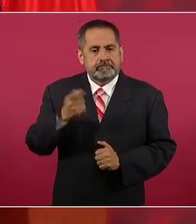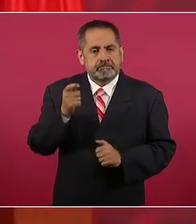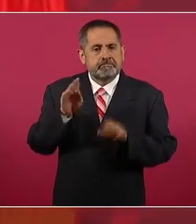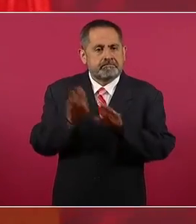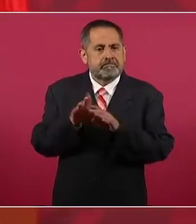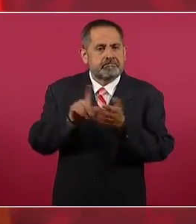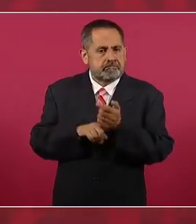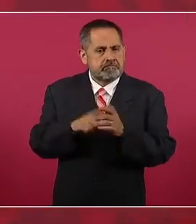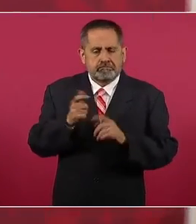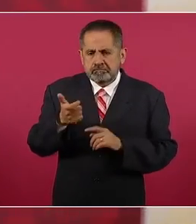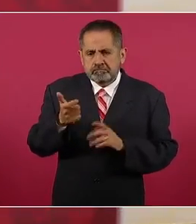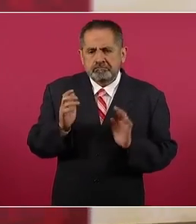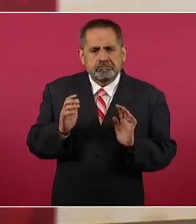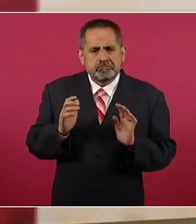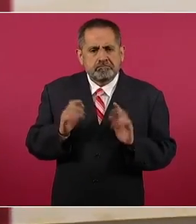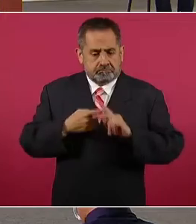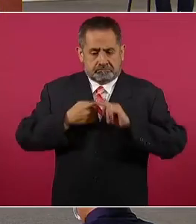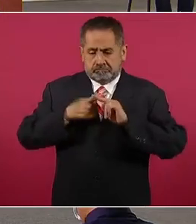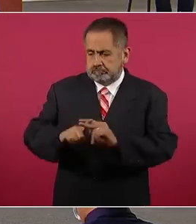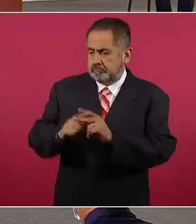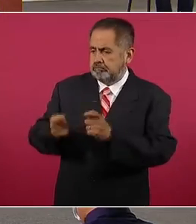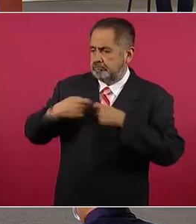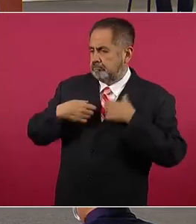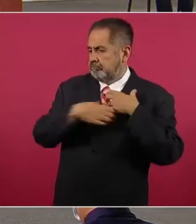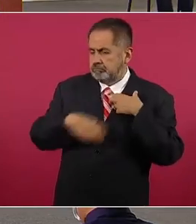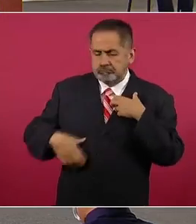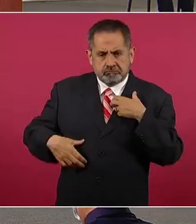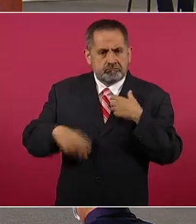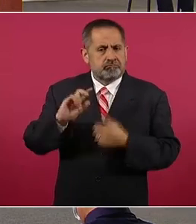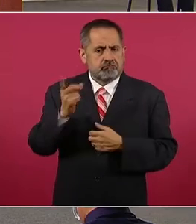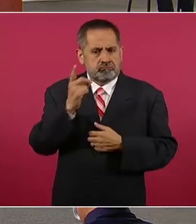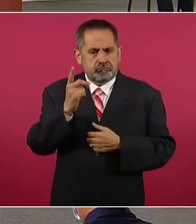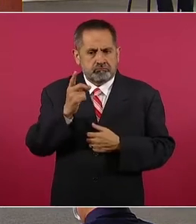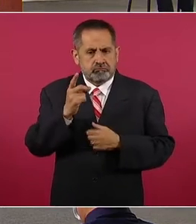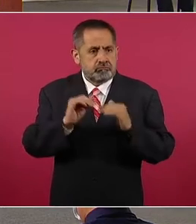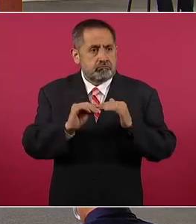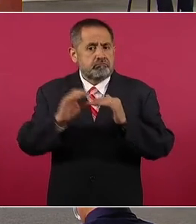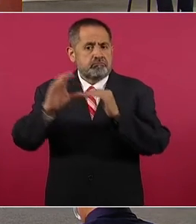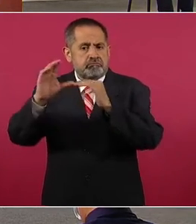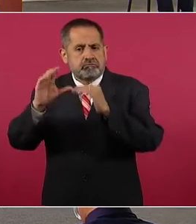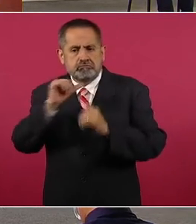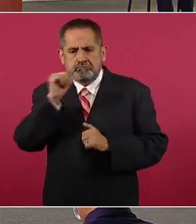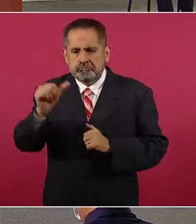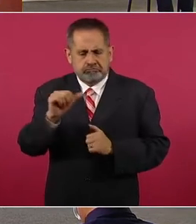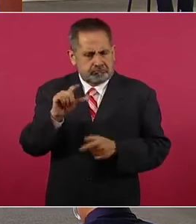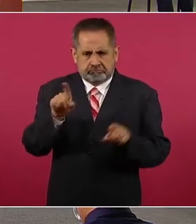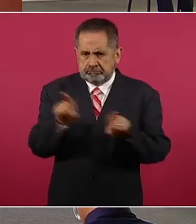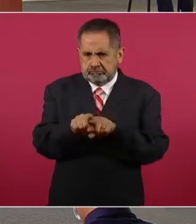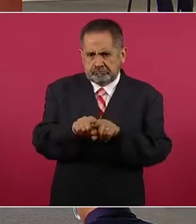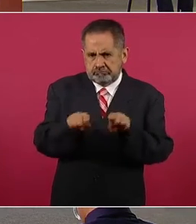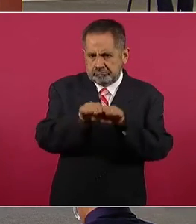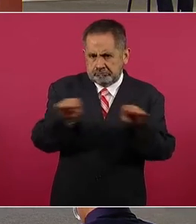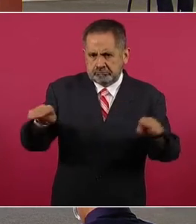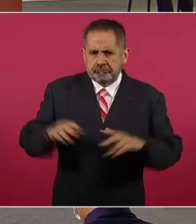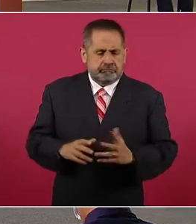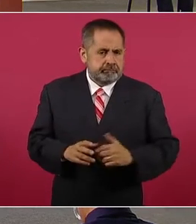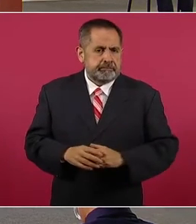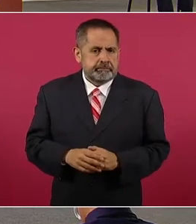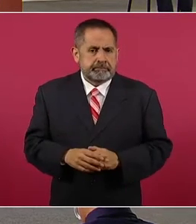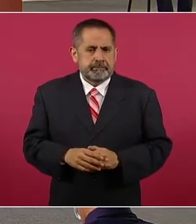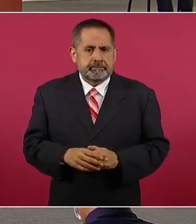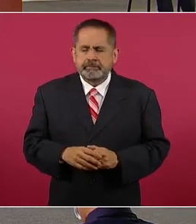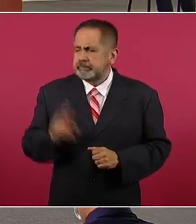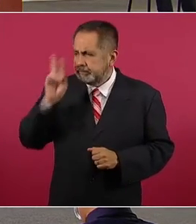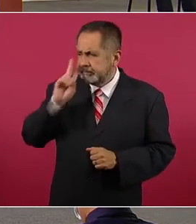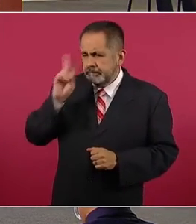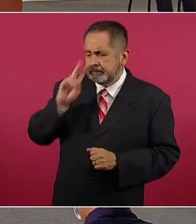como cuando comenzamos el gobierno, a ver si no tenemos una